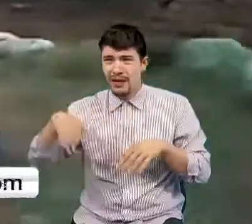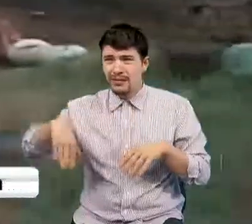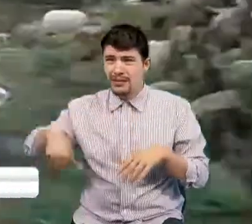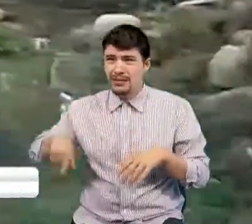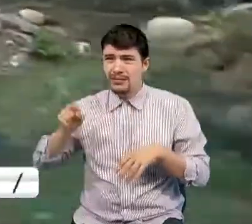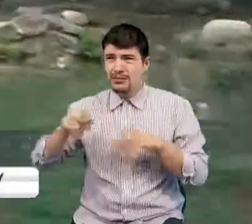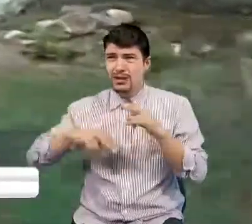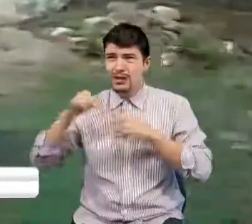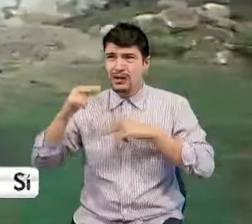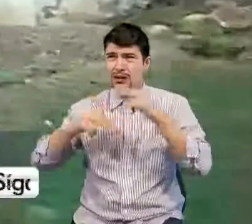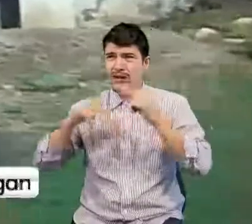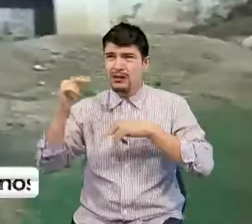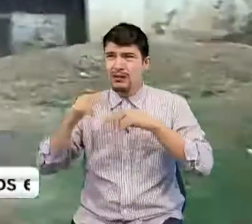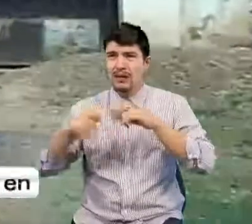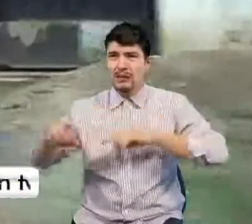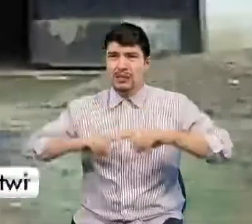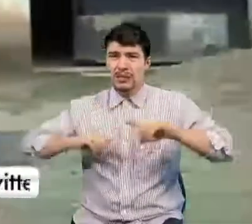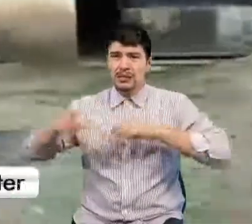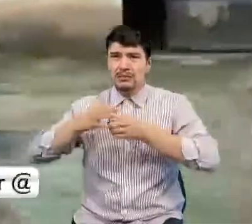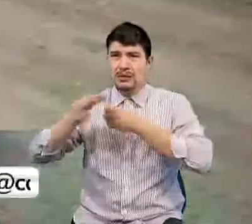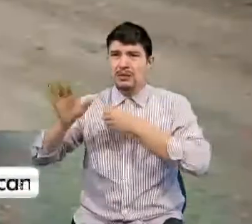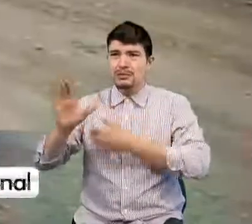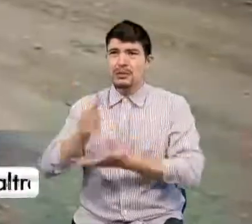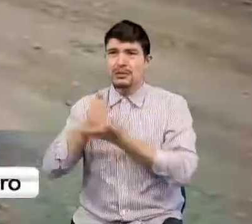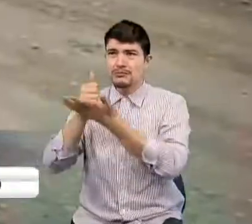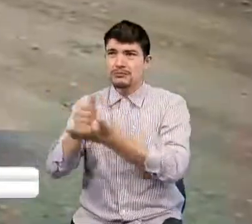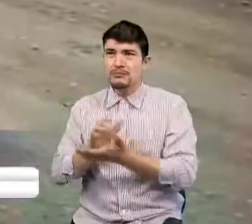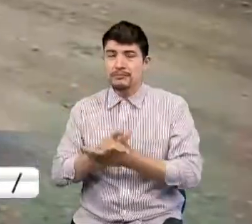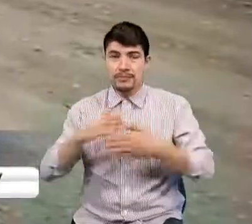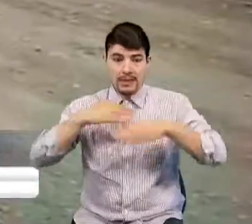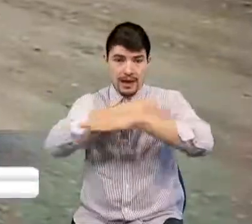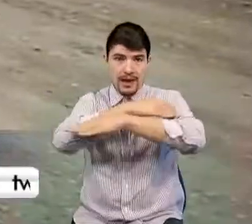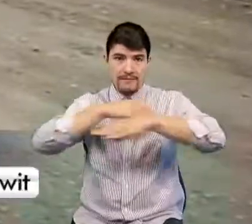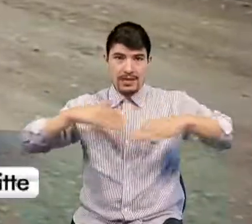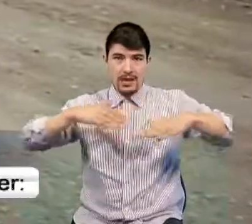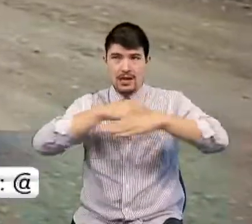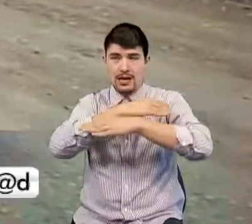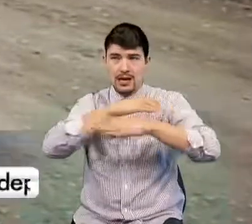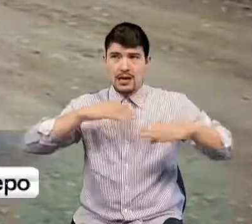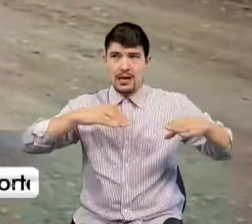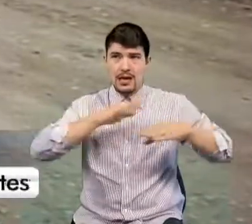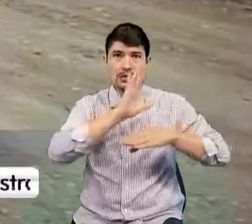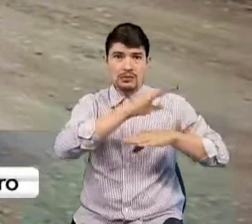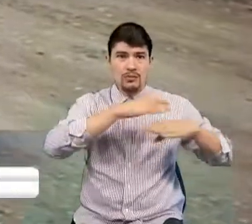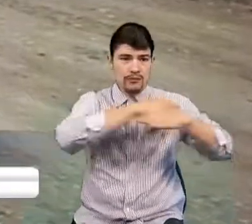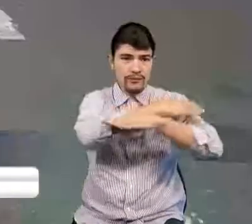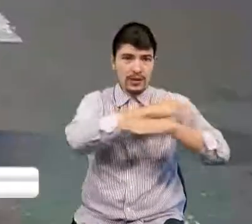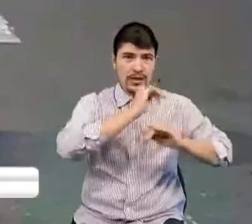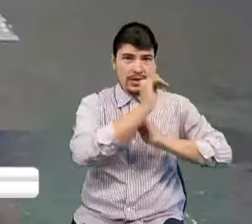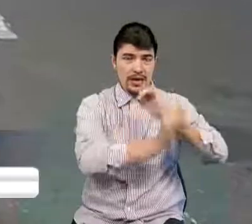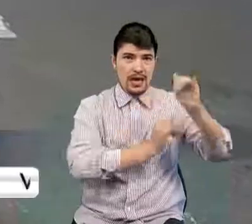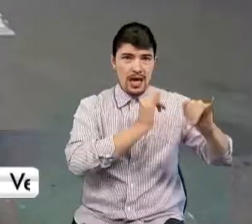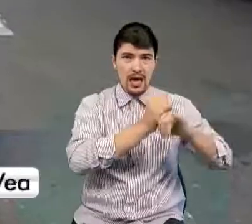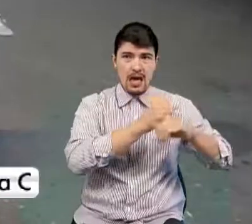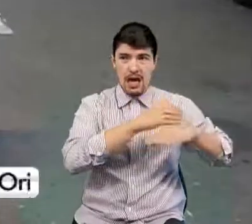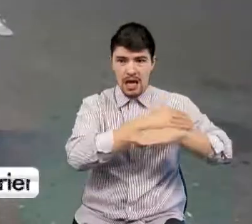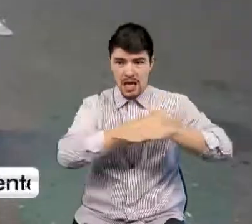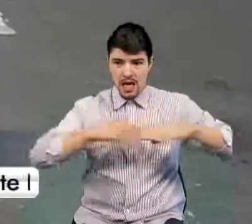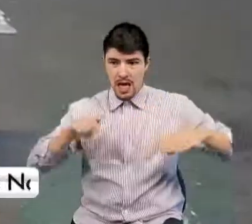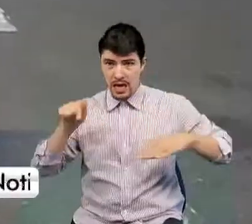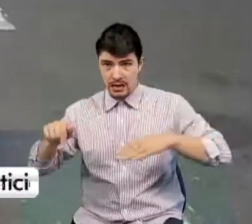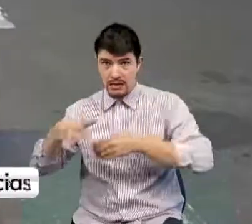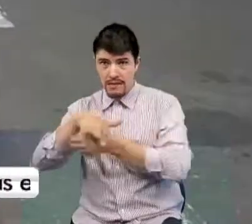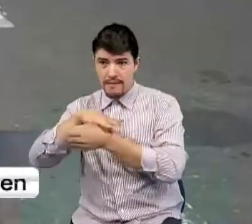obras de infraestructura sin administración municipal que ayude la vía principal que comunica desde la autopista internacional hasta el seminario mayor